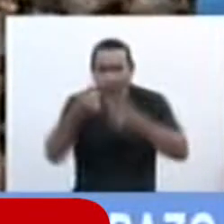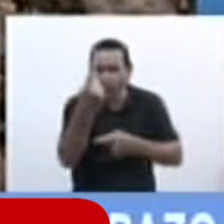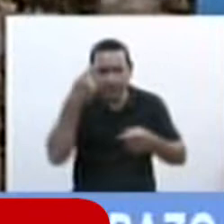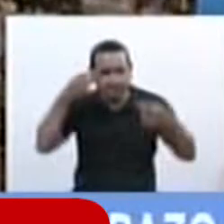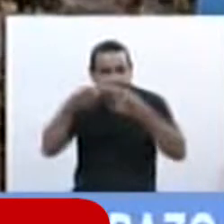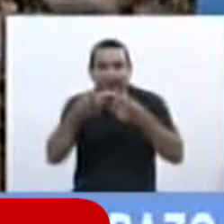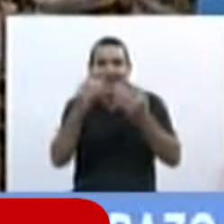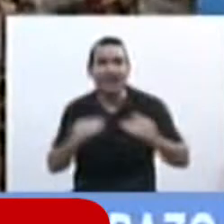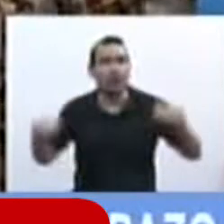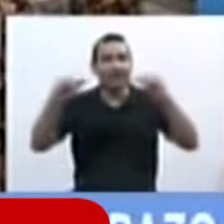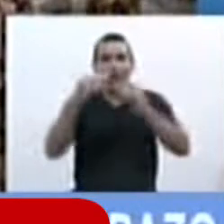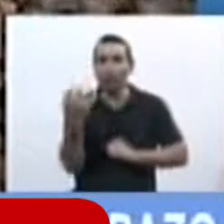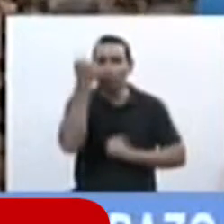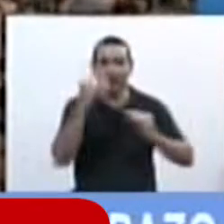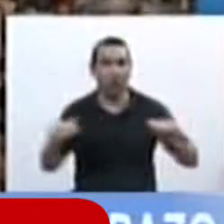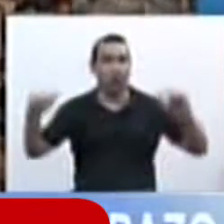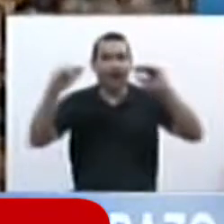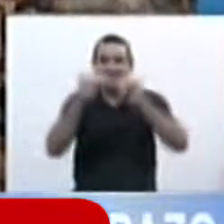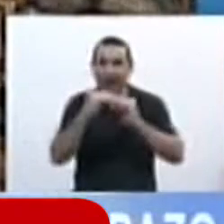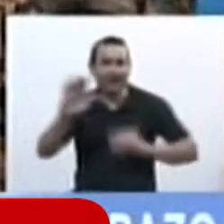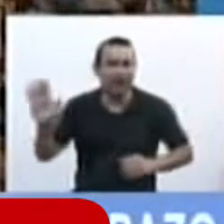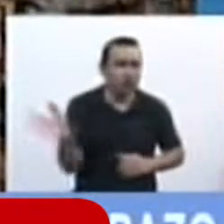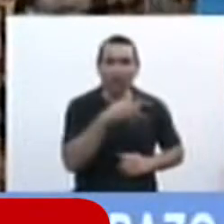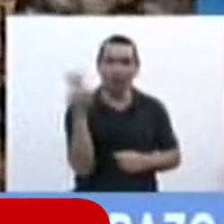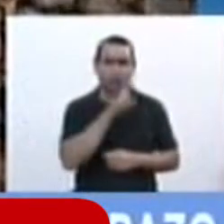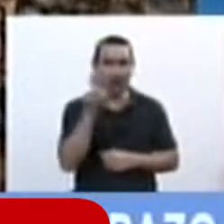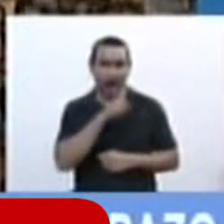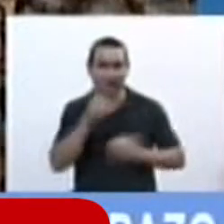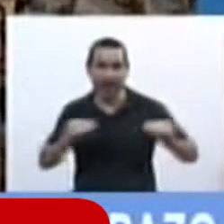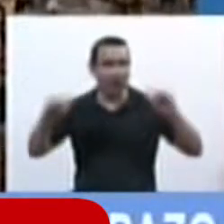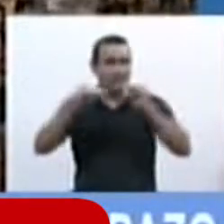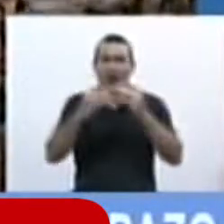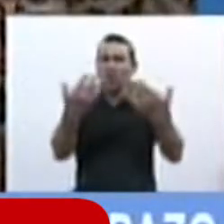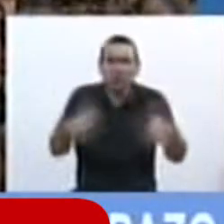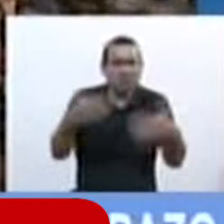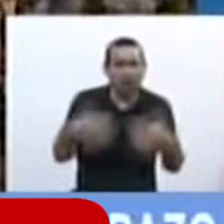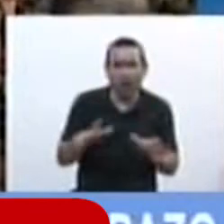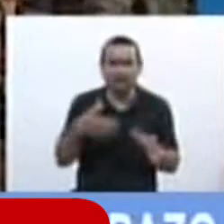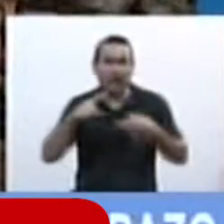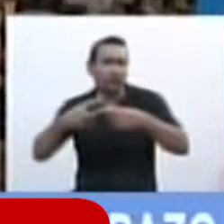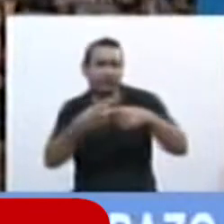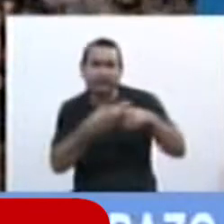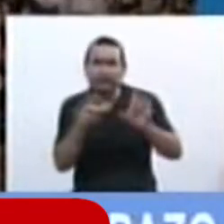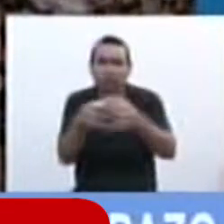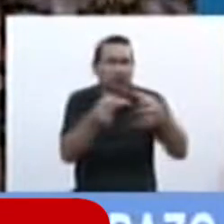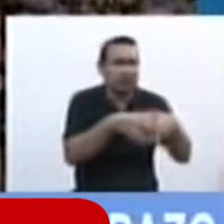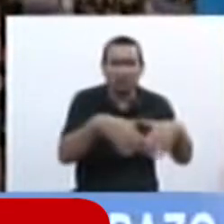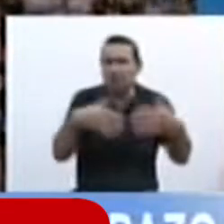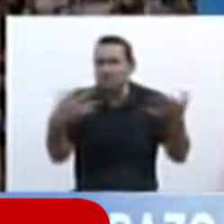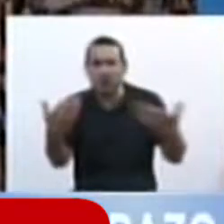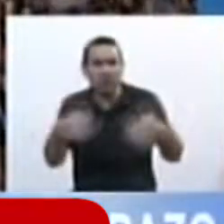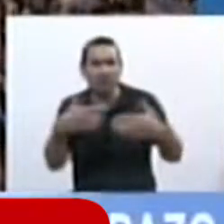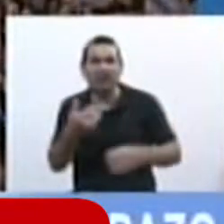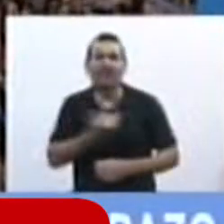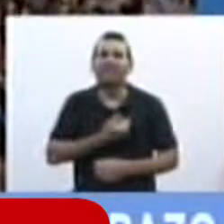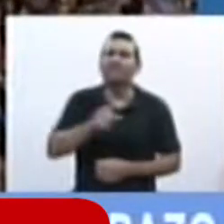la igualdad real de oportunidades para absolutamente todas las mujeres, sin distinción de partido político, sin distinción de